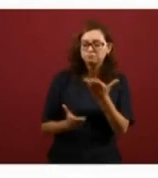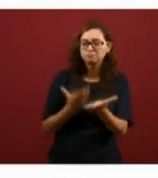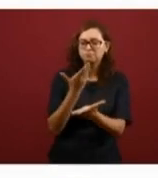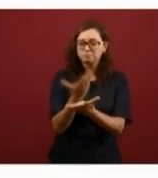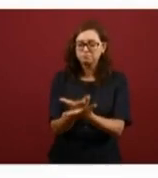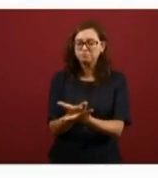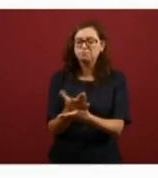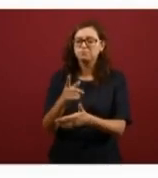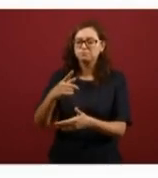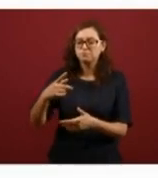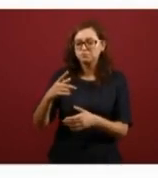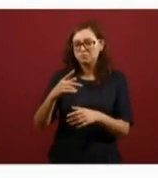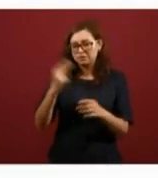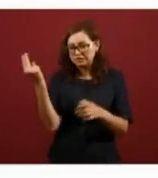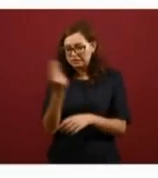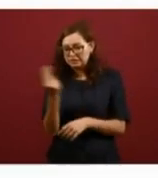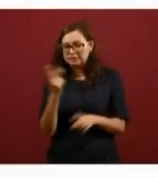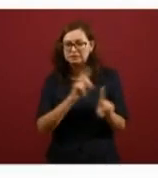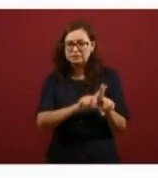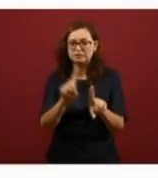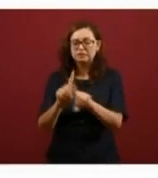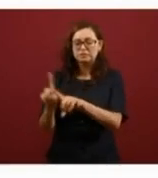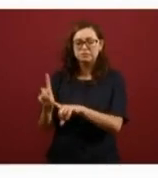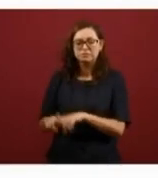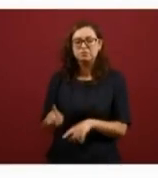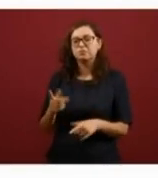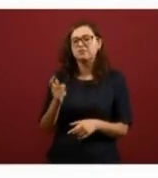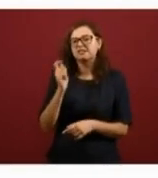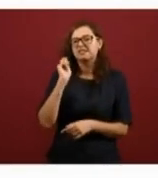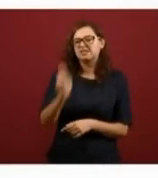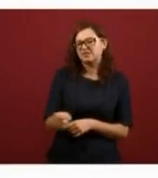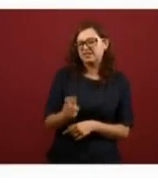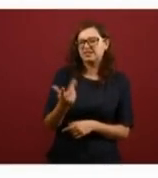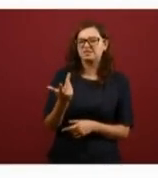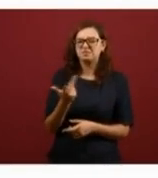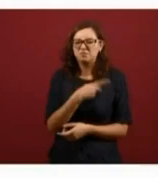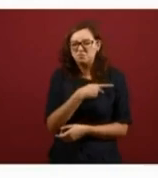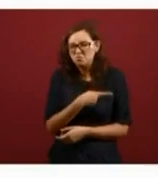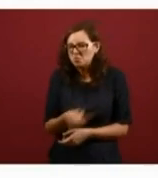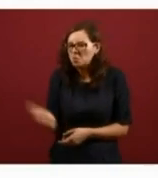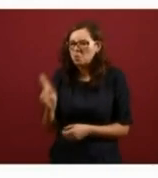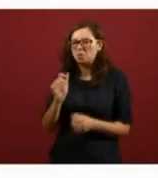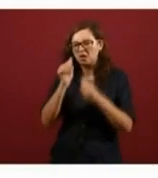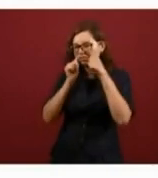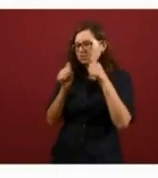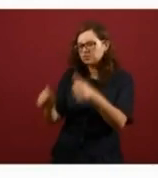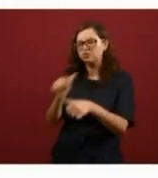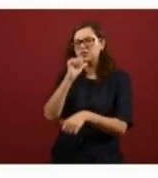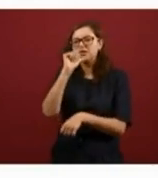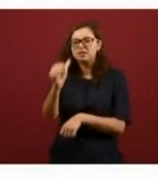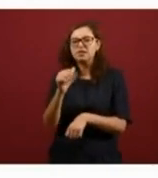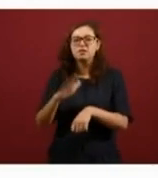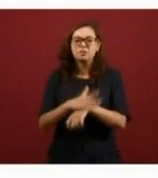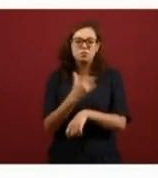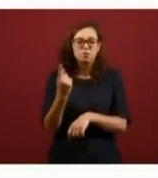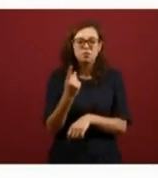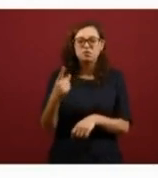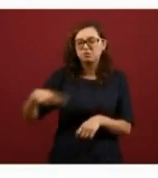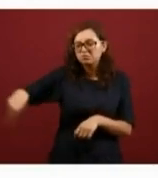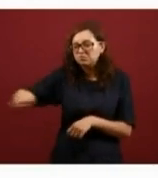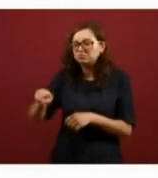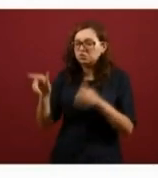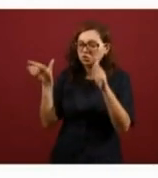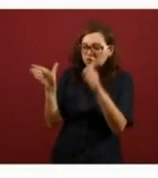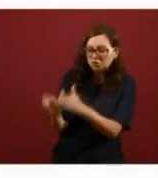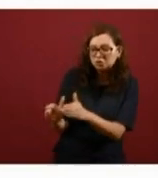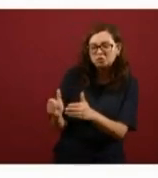del sector pesquero, que cabe decir estaba muy, muy pobre, muy poco estimulado, porque la mayor parte de los productores, que son pequeños,